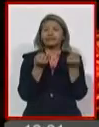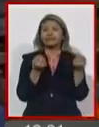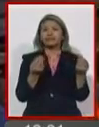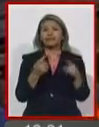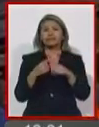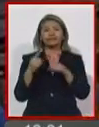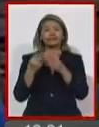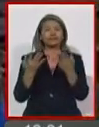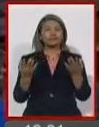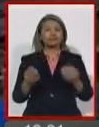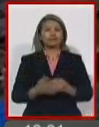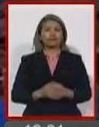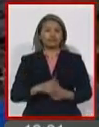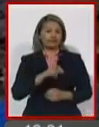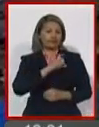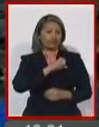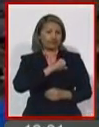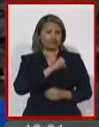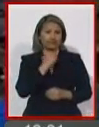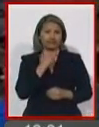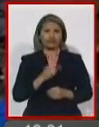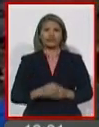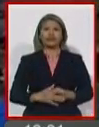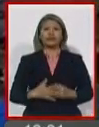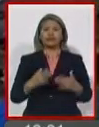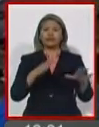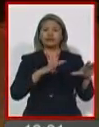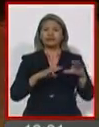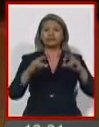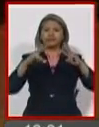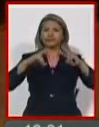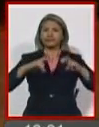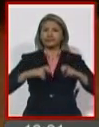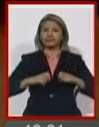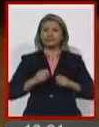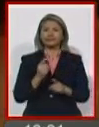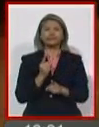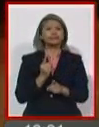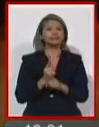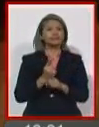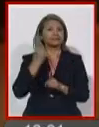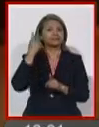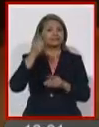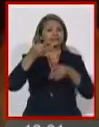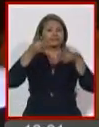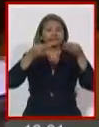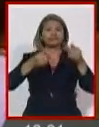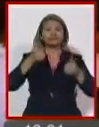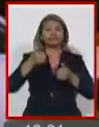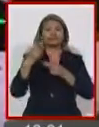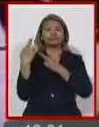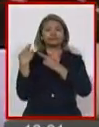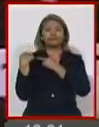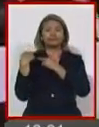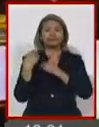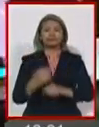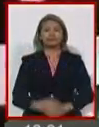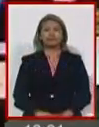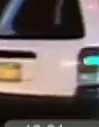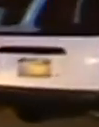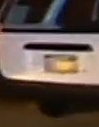de consideración. El organismo operativo de tránsito realizará las investigaciones pertinentes para determinar